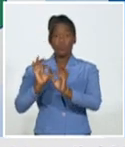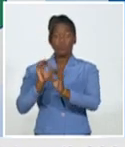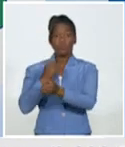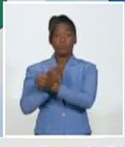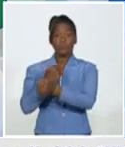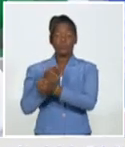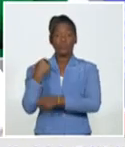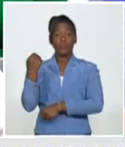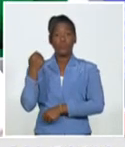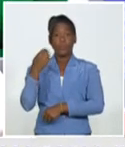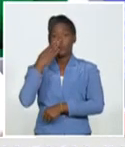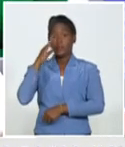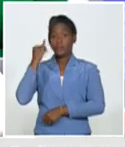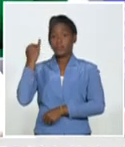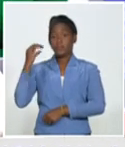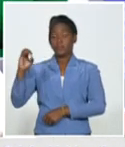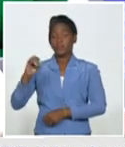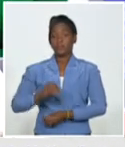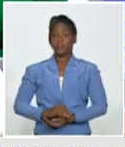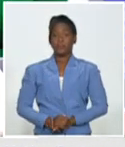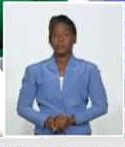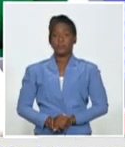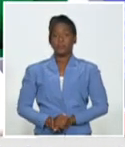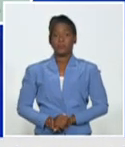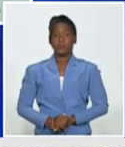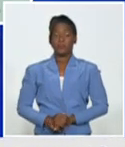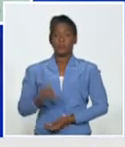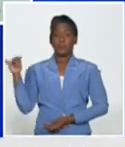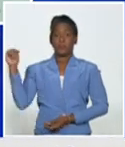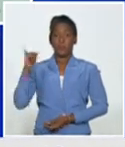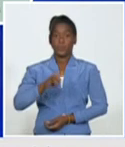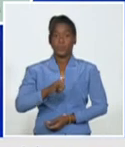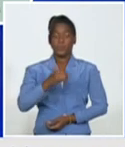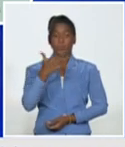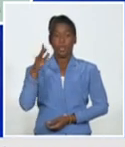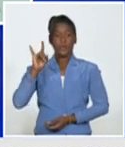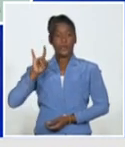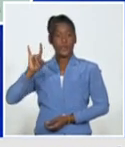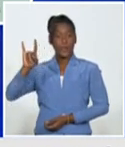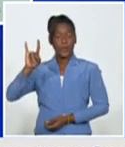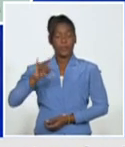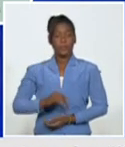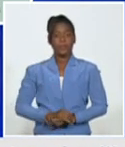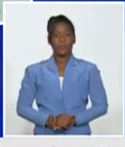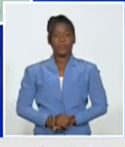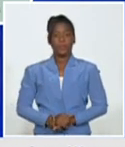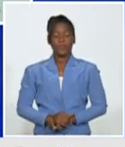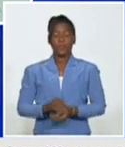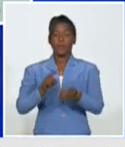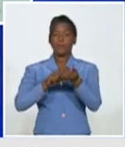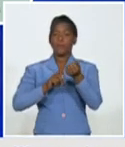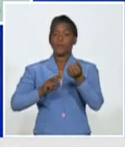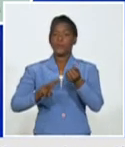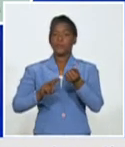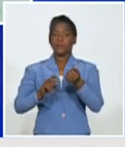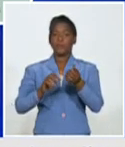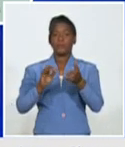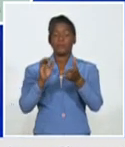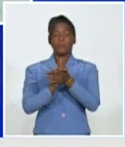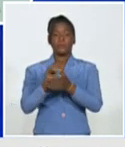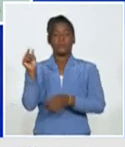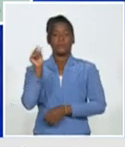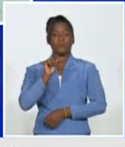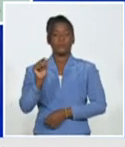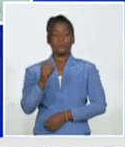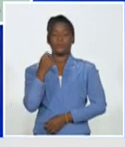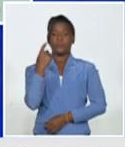Importados, como ya dije, 9 de las provincias de Mayabeque, un viajero